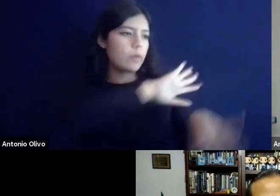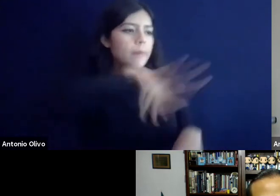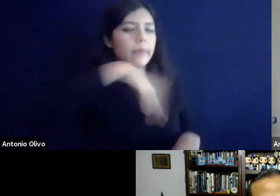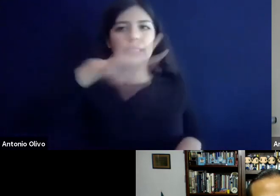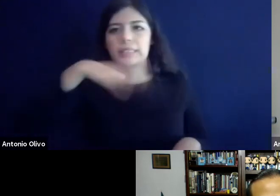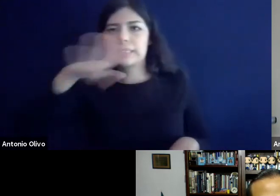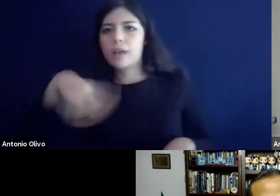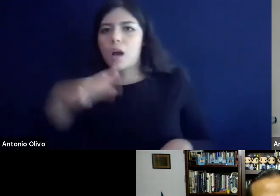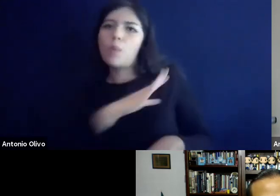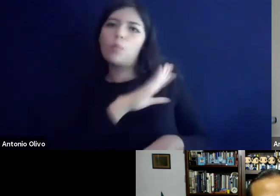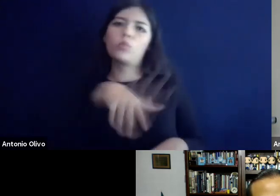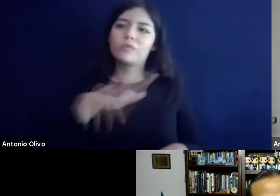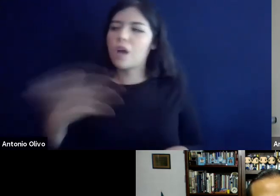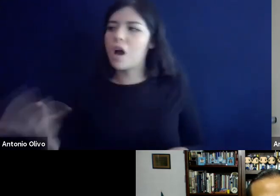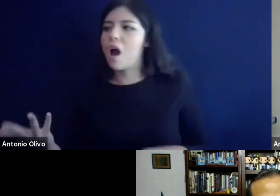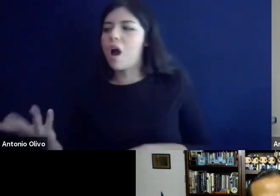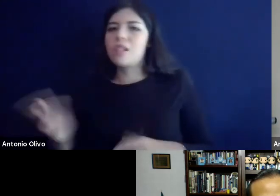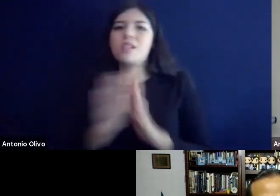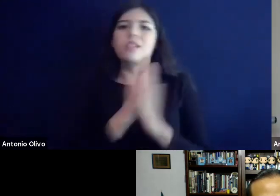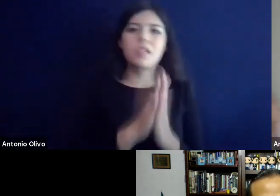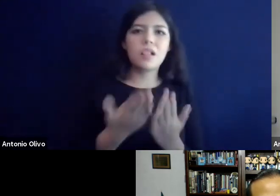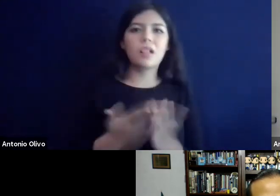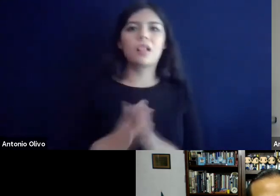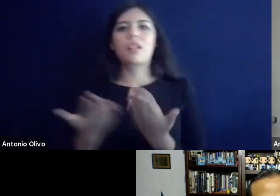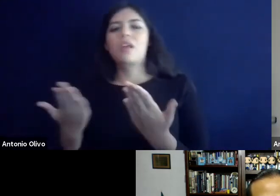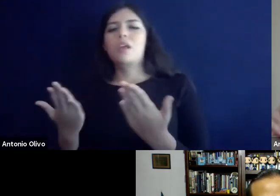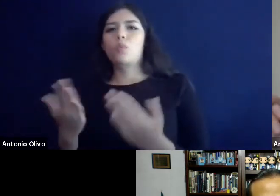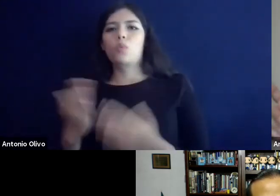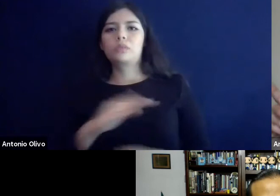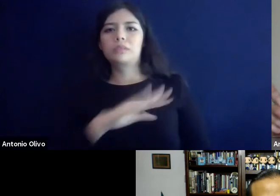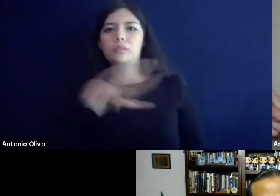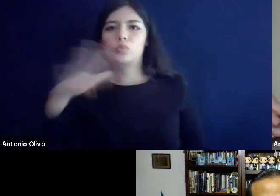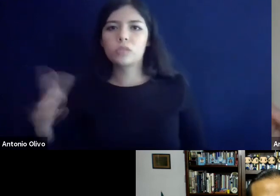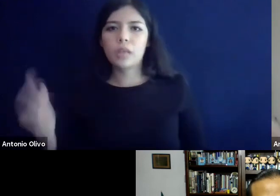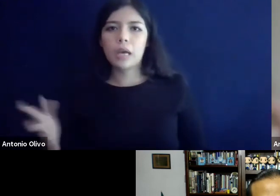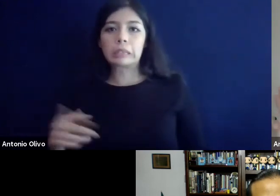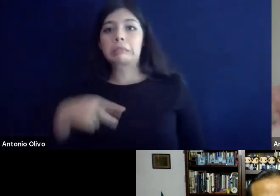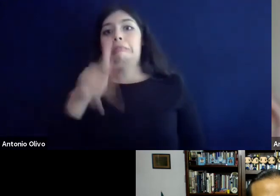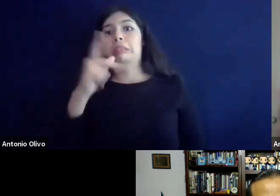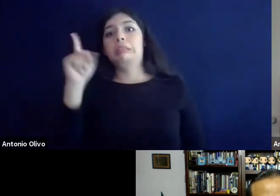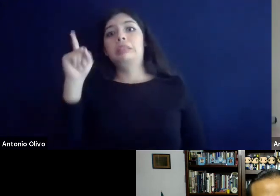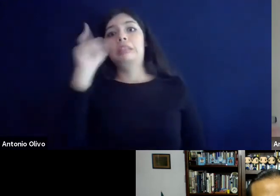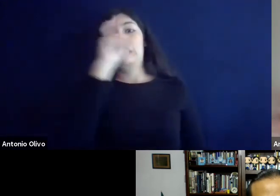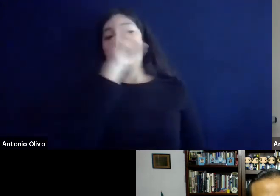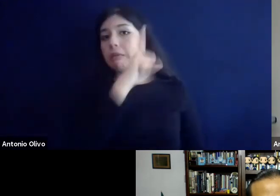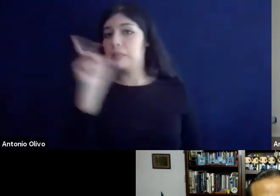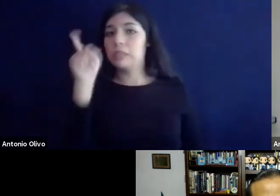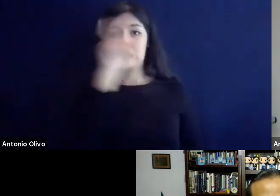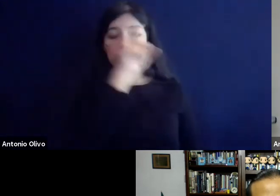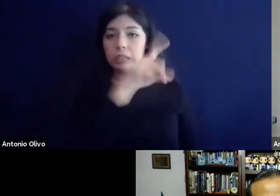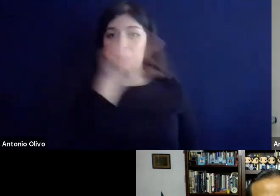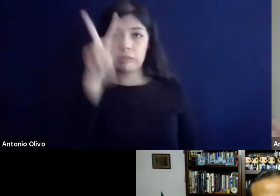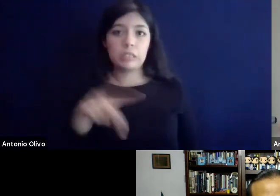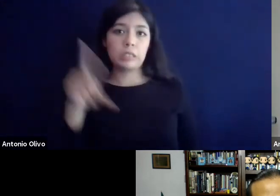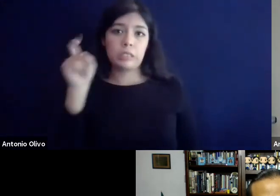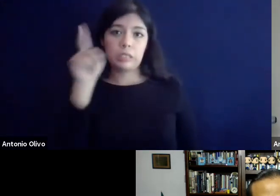Porque los investigadores, yo no quiero a cualquiera. Yo quiero un nivel. ¿Y luego no tienes buena memoria?